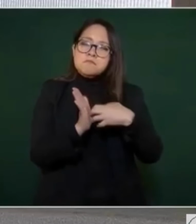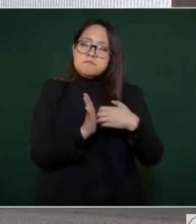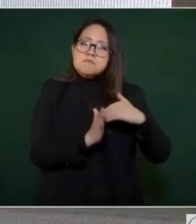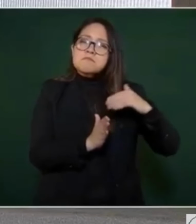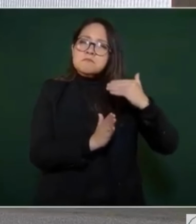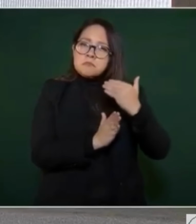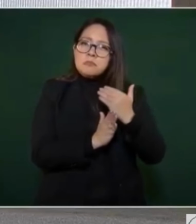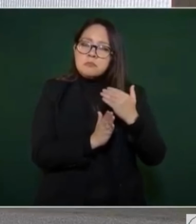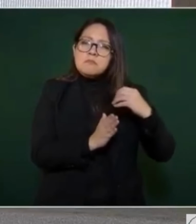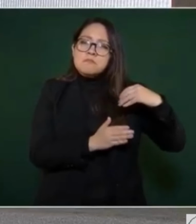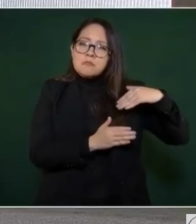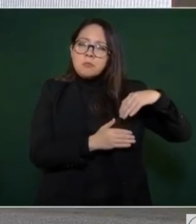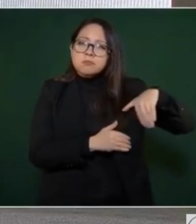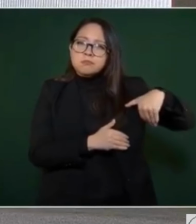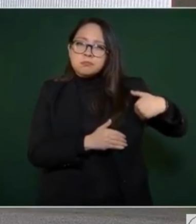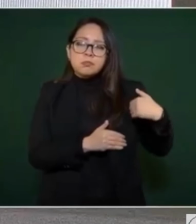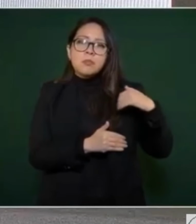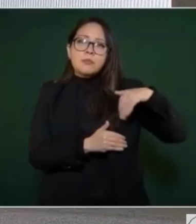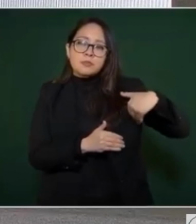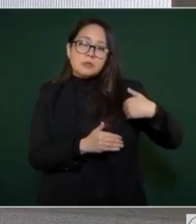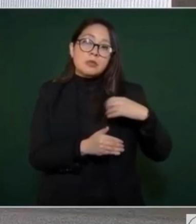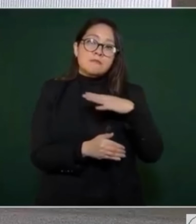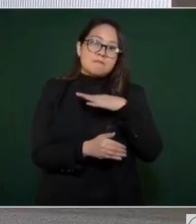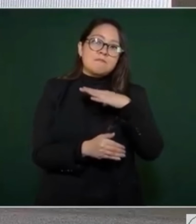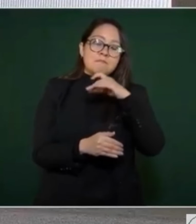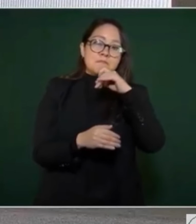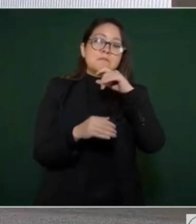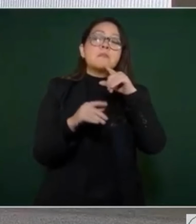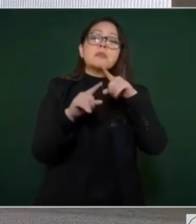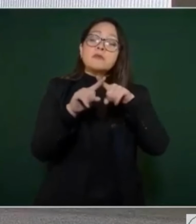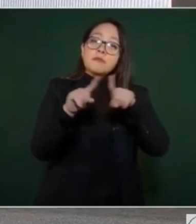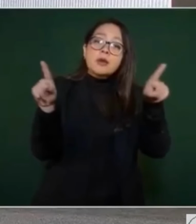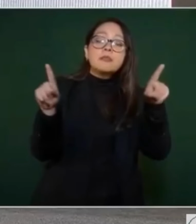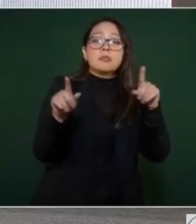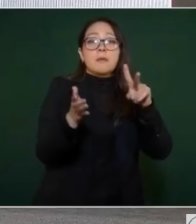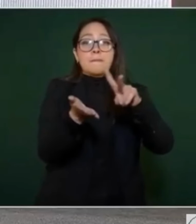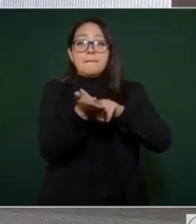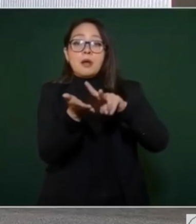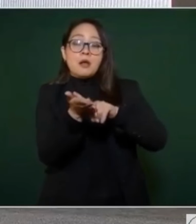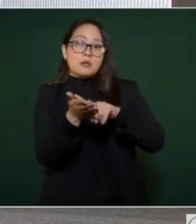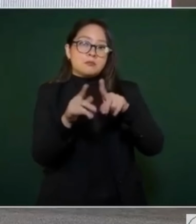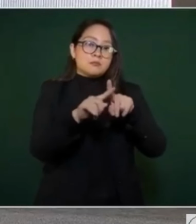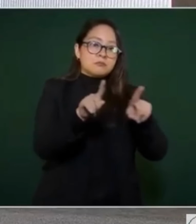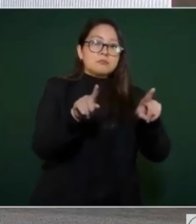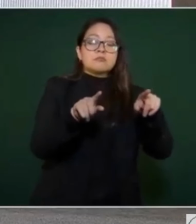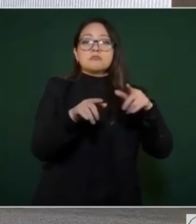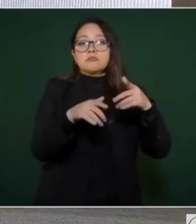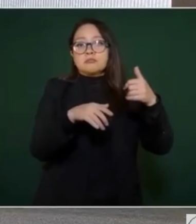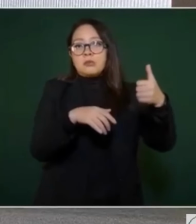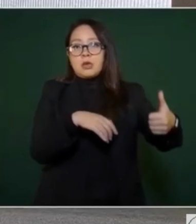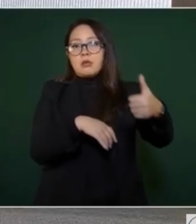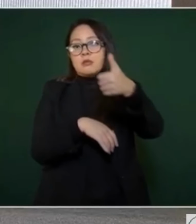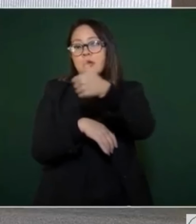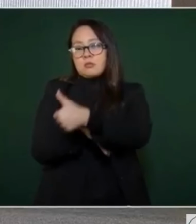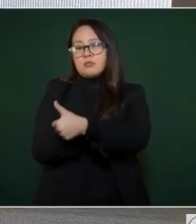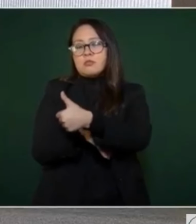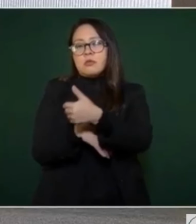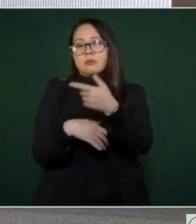hay una cuestión aquí que son diferentes los costos que se tenían por cada uno de